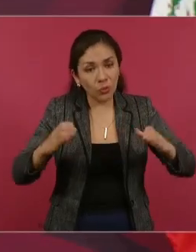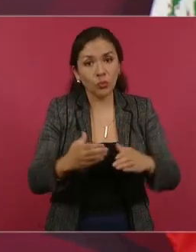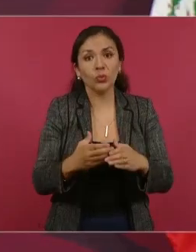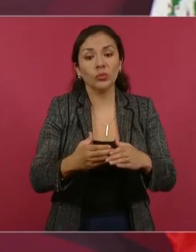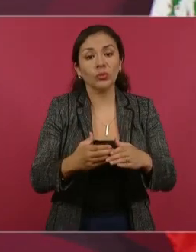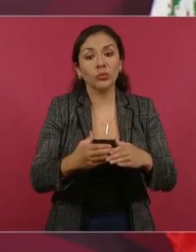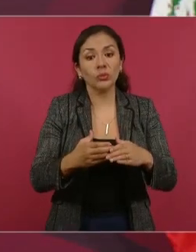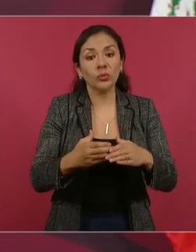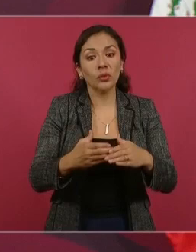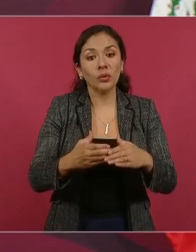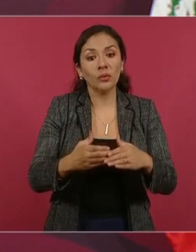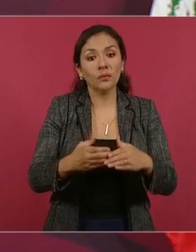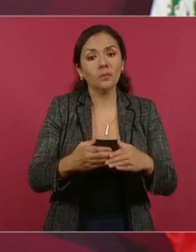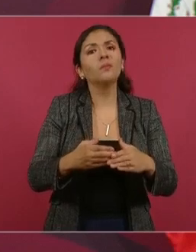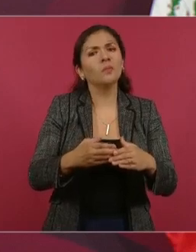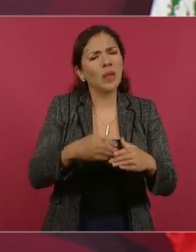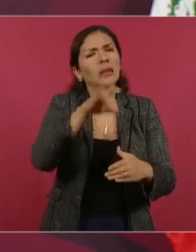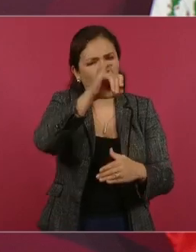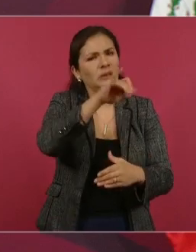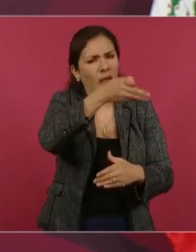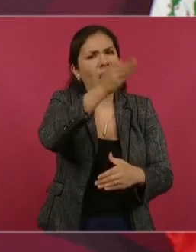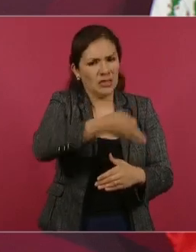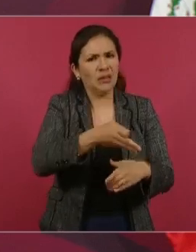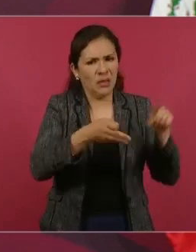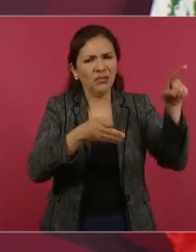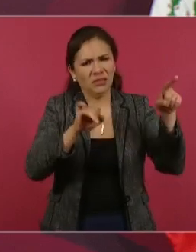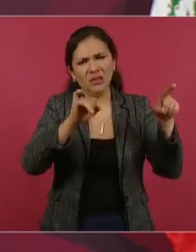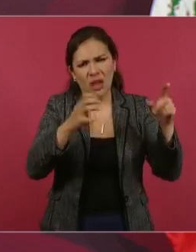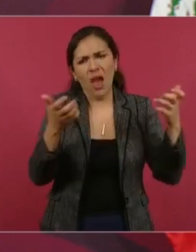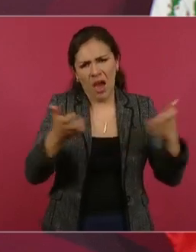que ayuden, lo están haciendo,